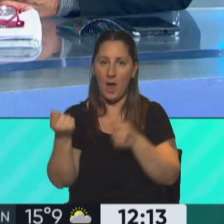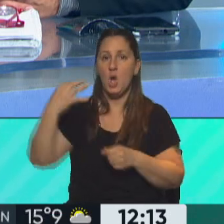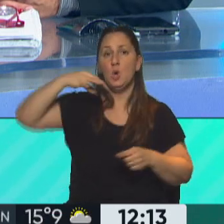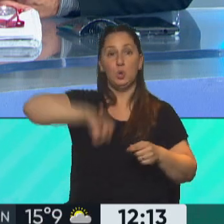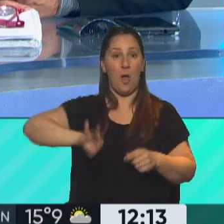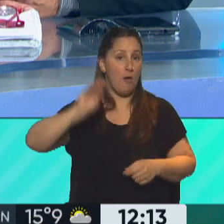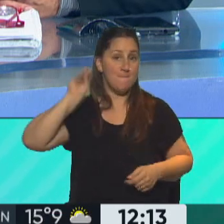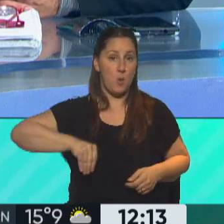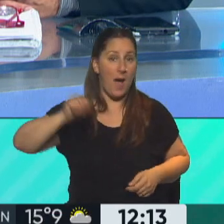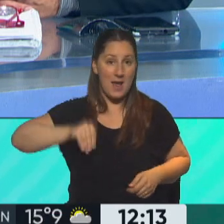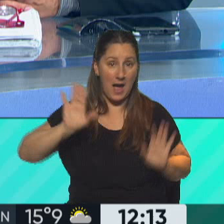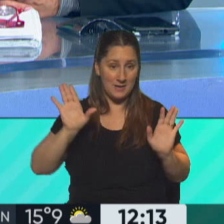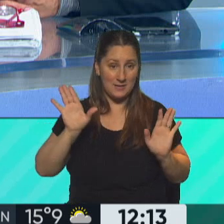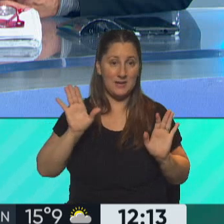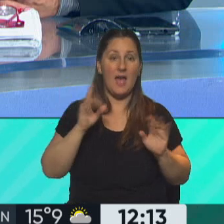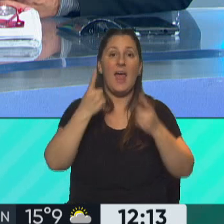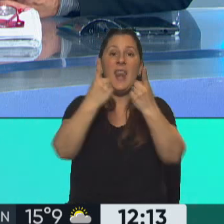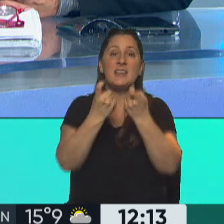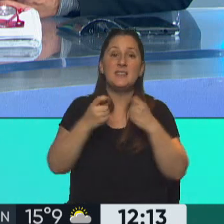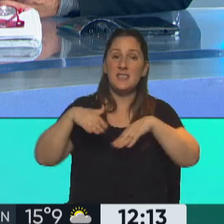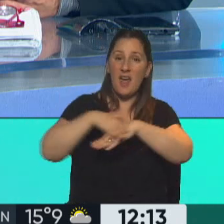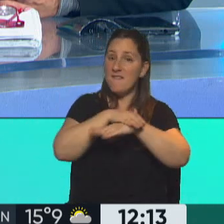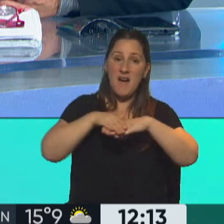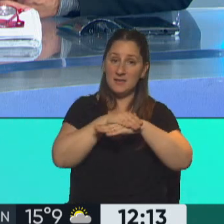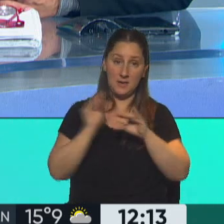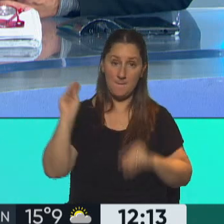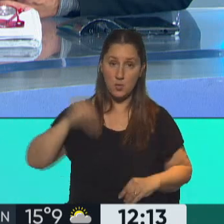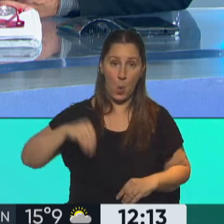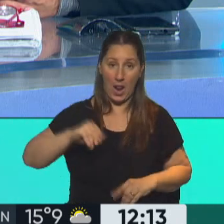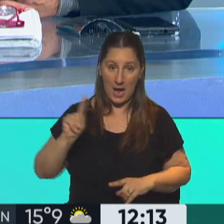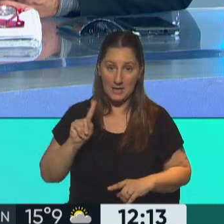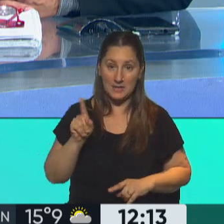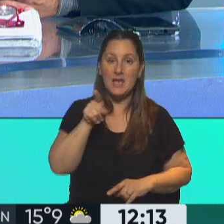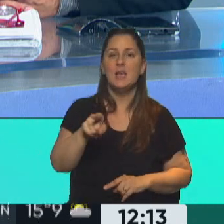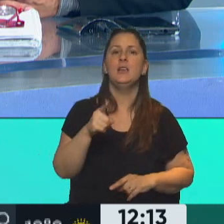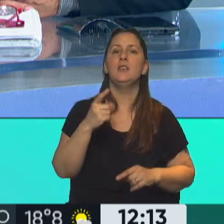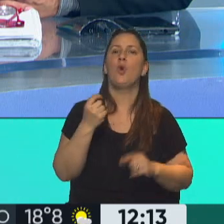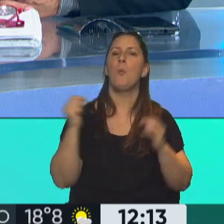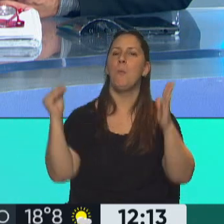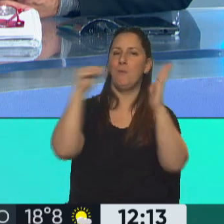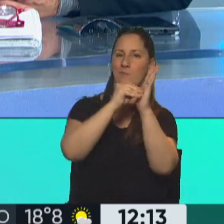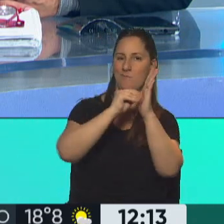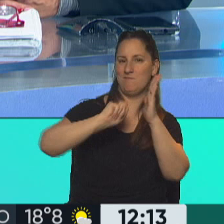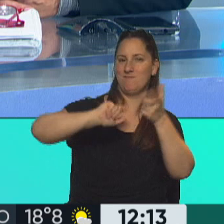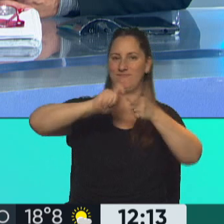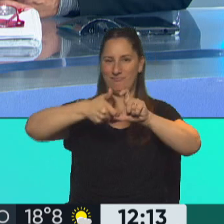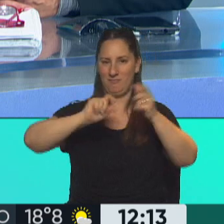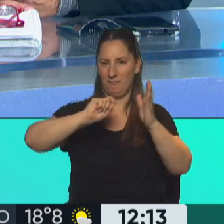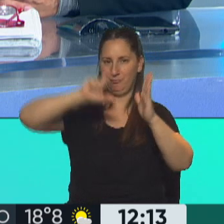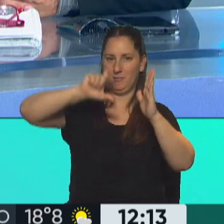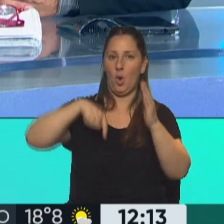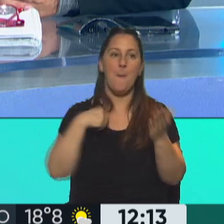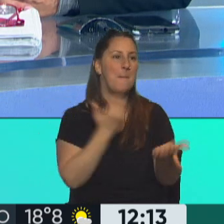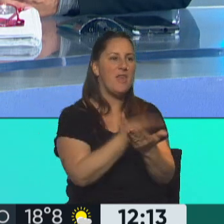está alcanzando para cubrir las necesidades de la canasta básica. Significa que su problema de formación de precios, no que la demanda